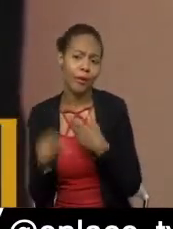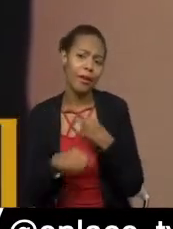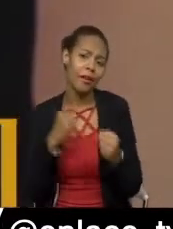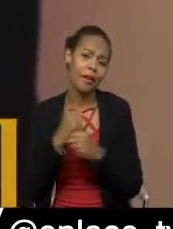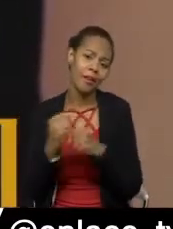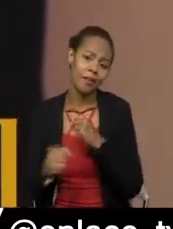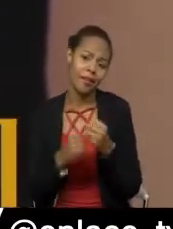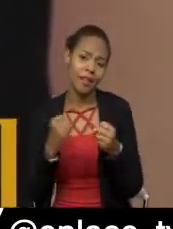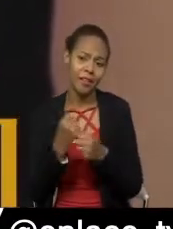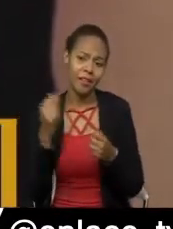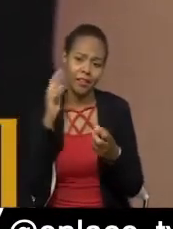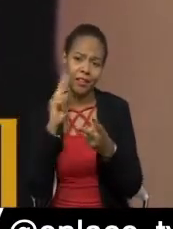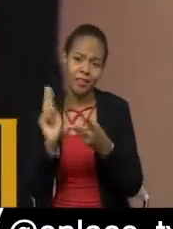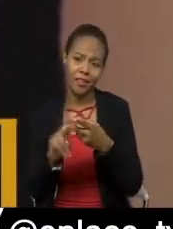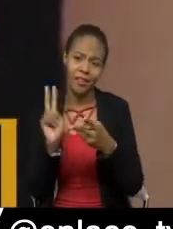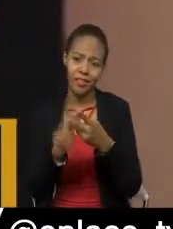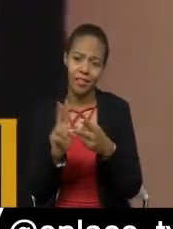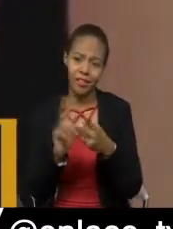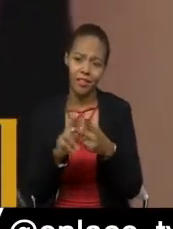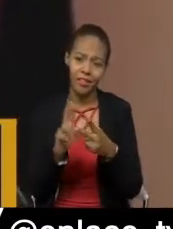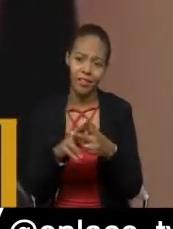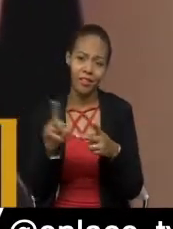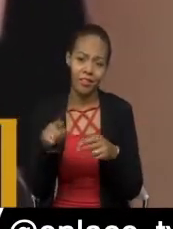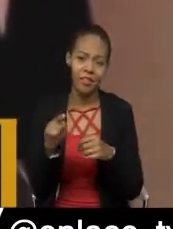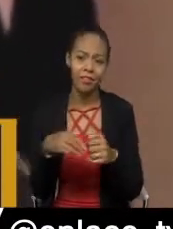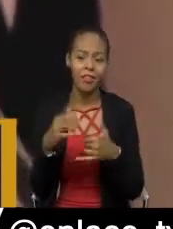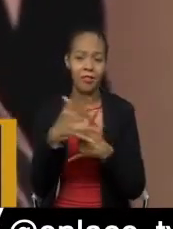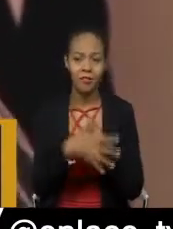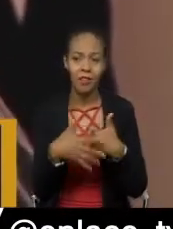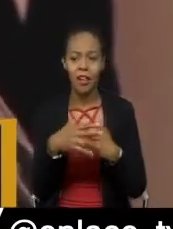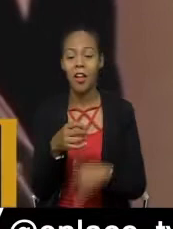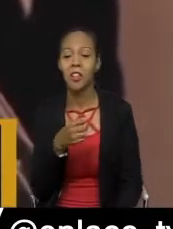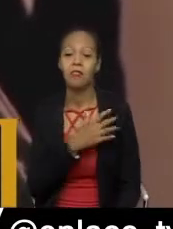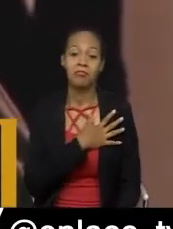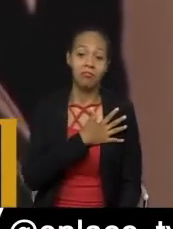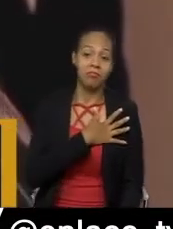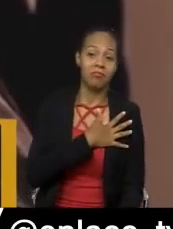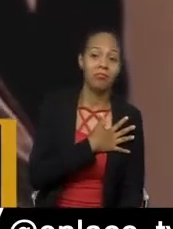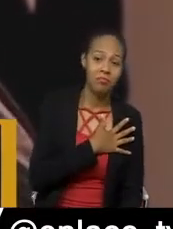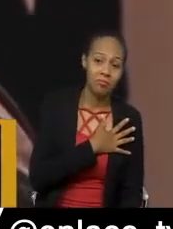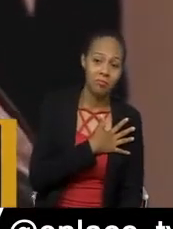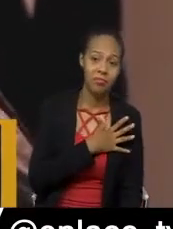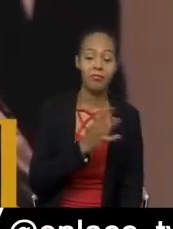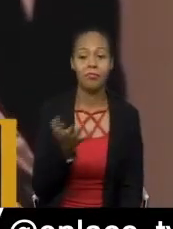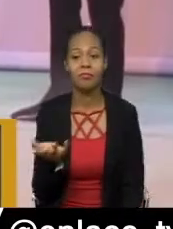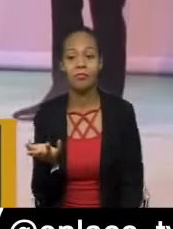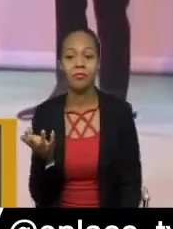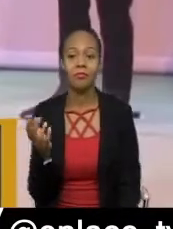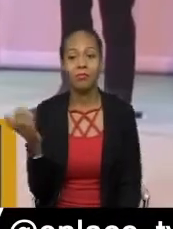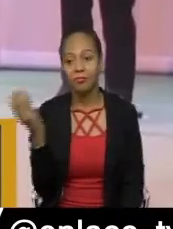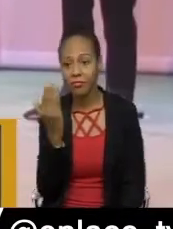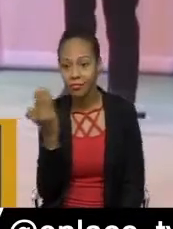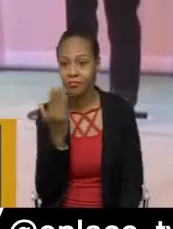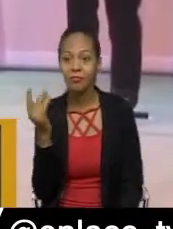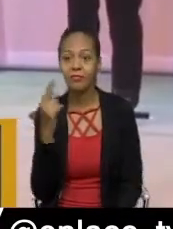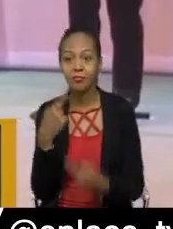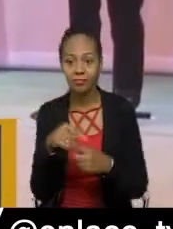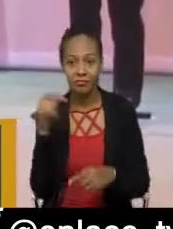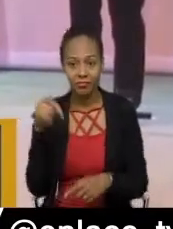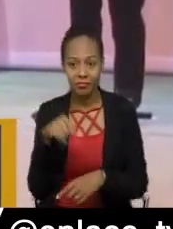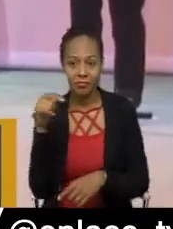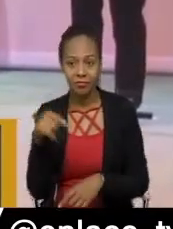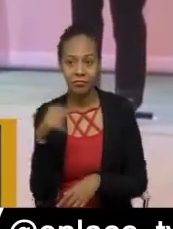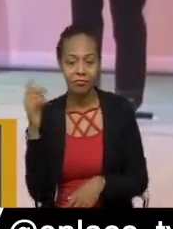por grandes producciones a nivel nacional, grandes telenovelas, series, películas en nuestro país,